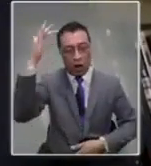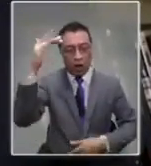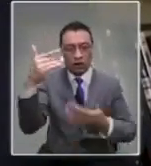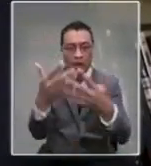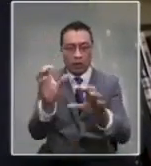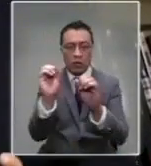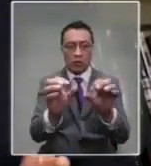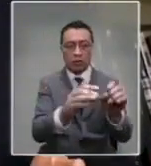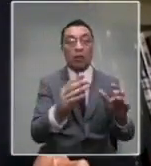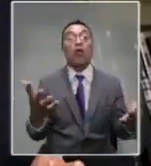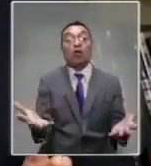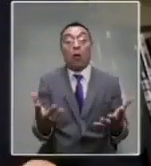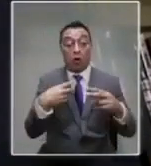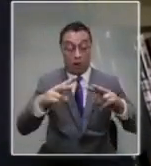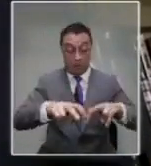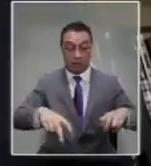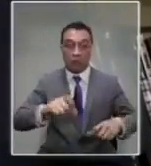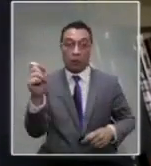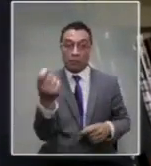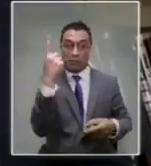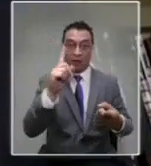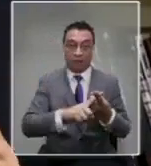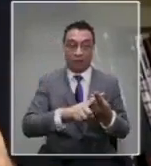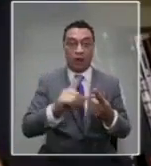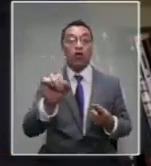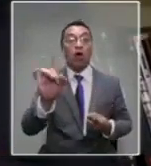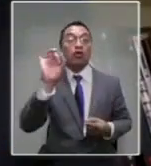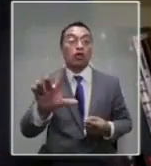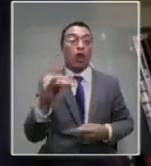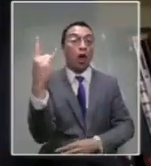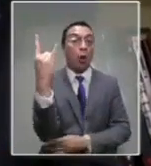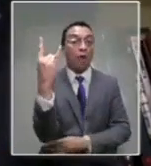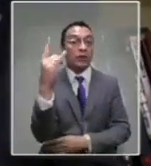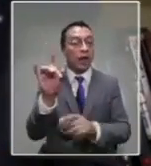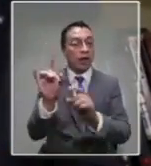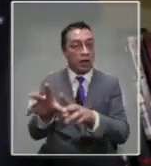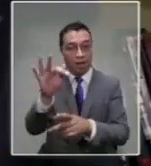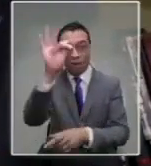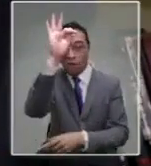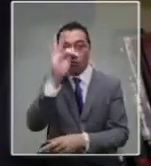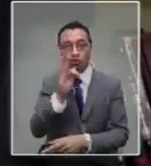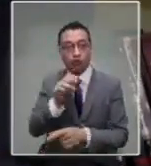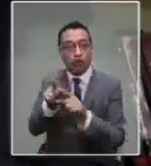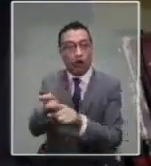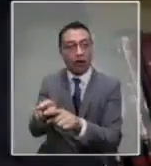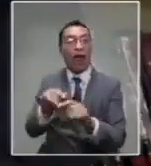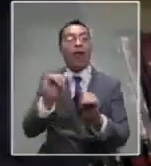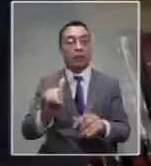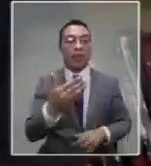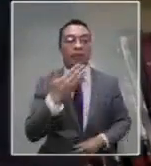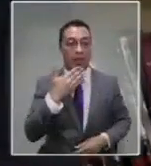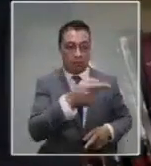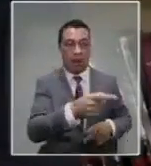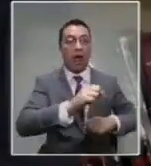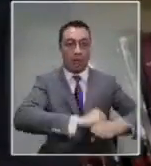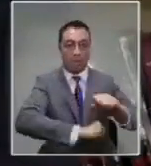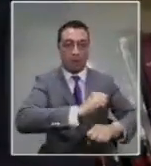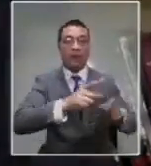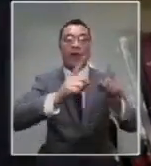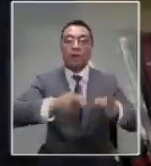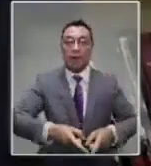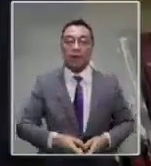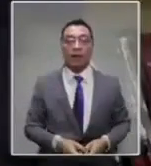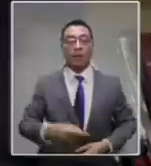conocimiento. Y el conocimiento se crea a través de la investigación. No solamente las universidades tienen esa función, también deberían hacerlo las